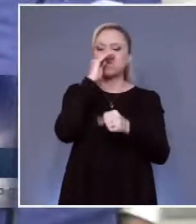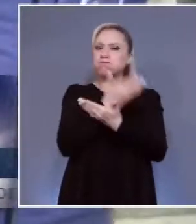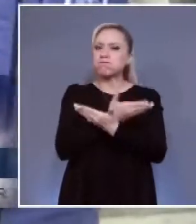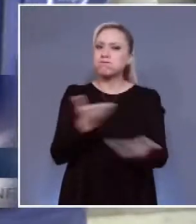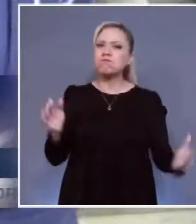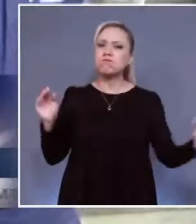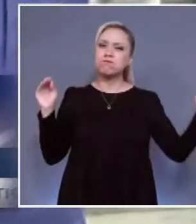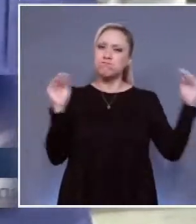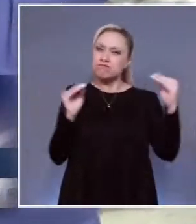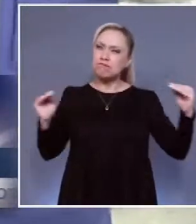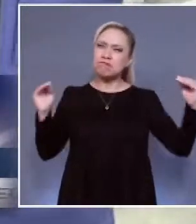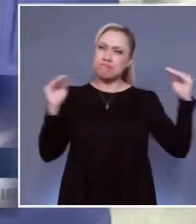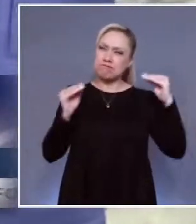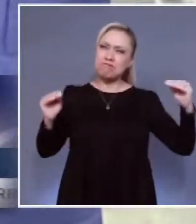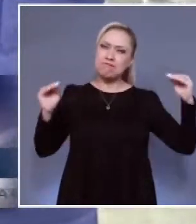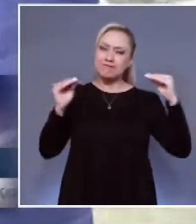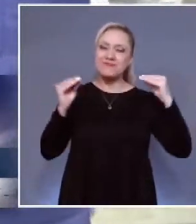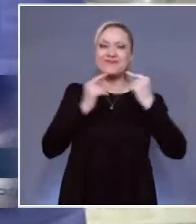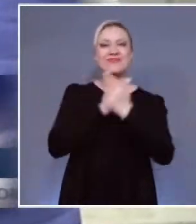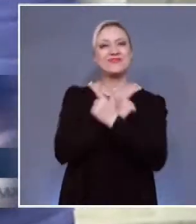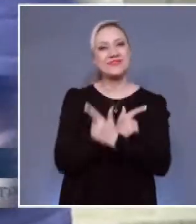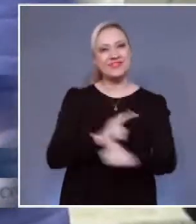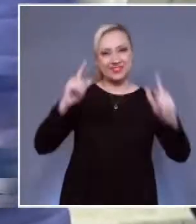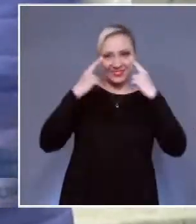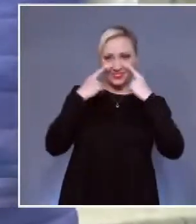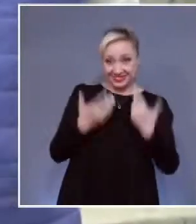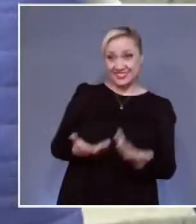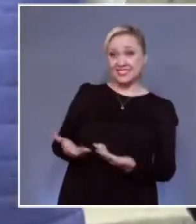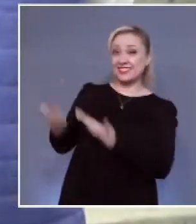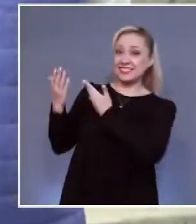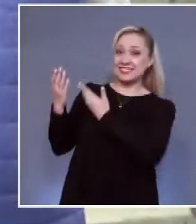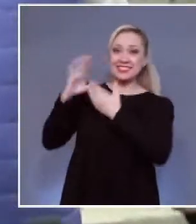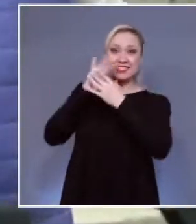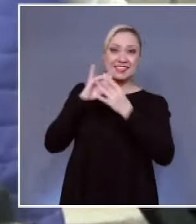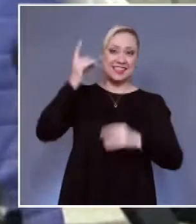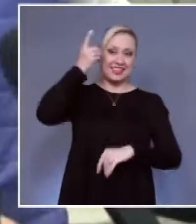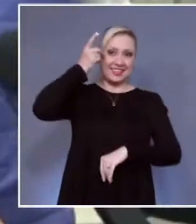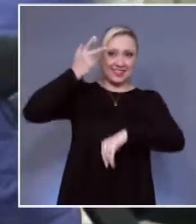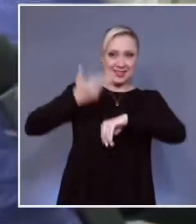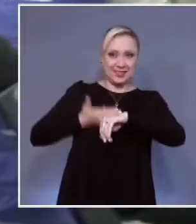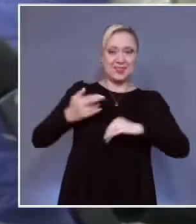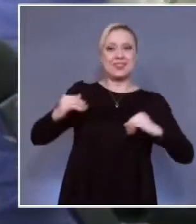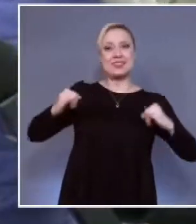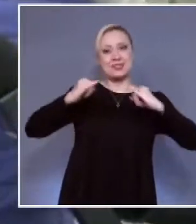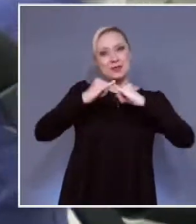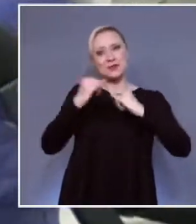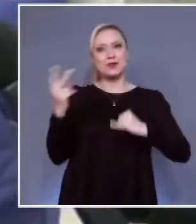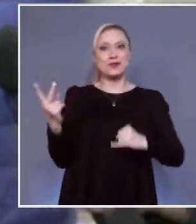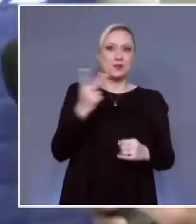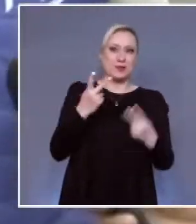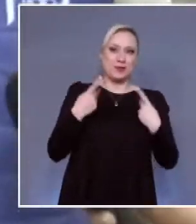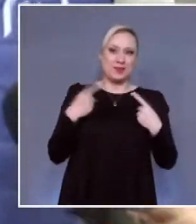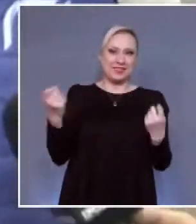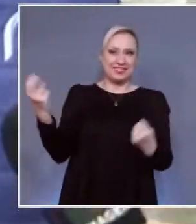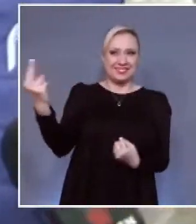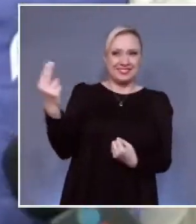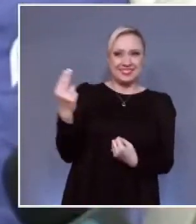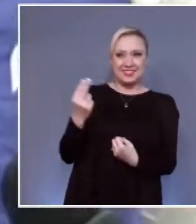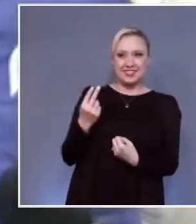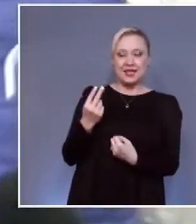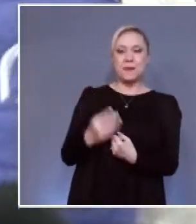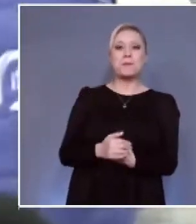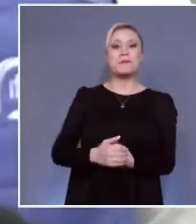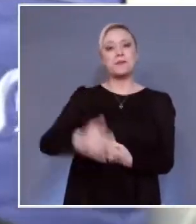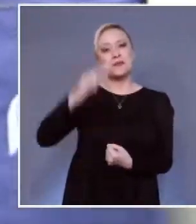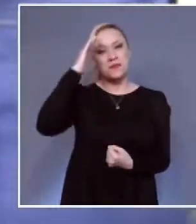momento, Raúl, vamos a ver qué nos comenta el director del instituto y Gladys. Pues muy buenas tardes a todas y